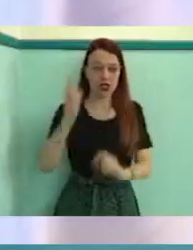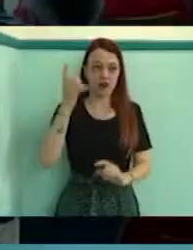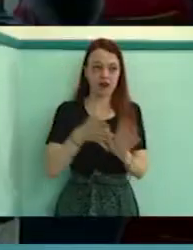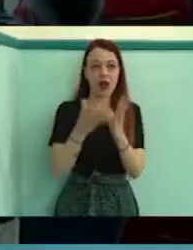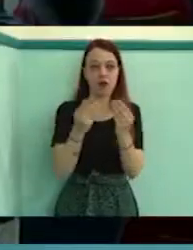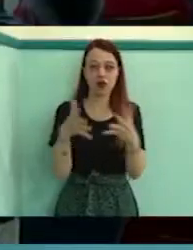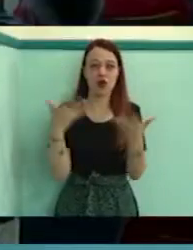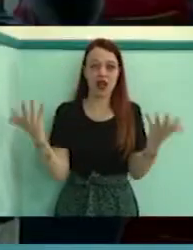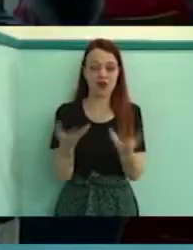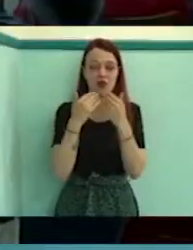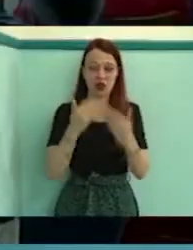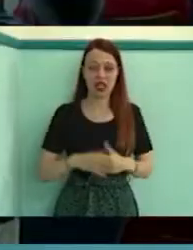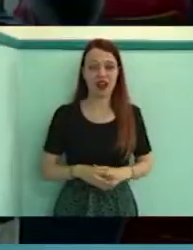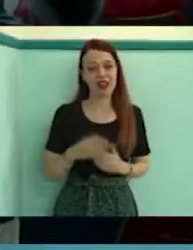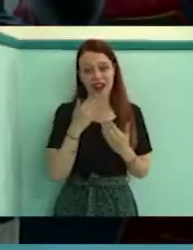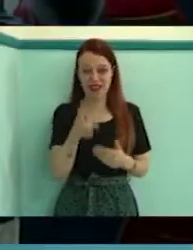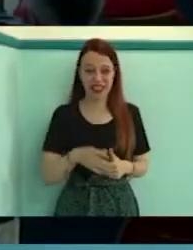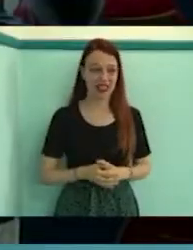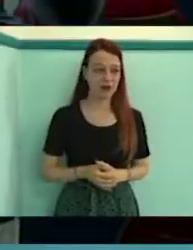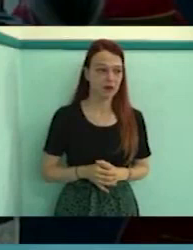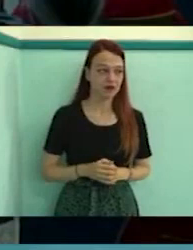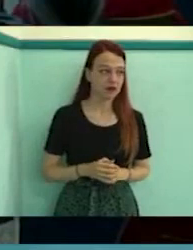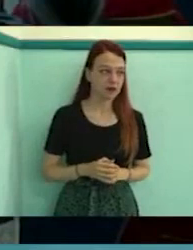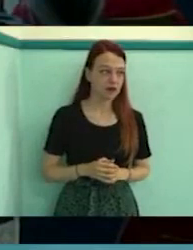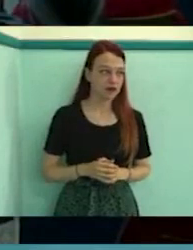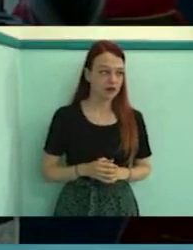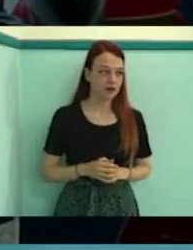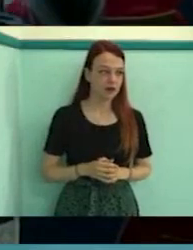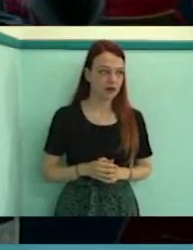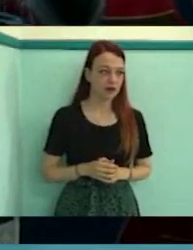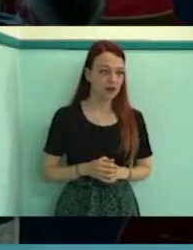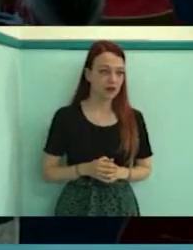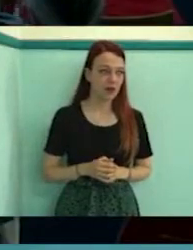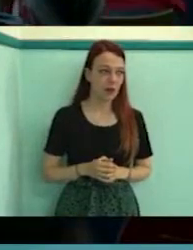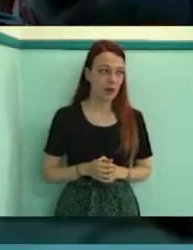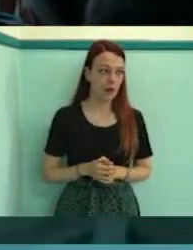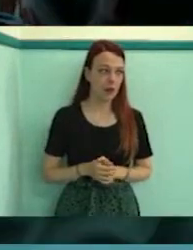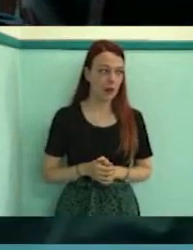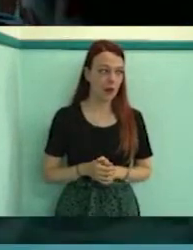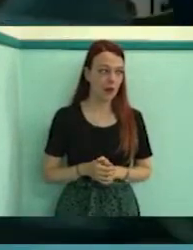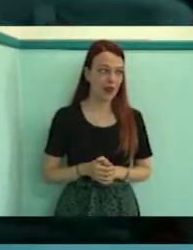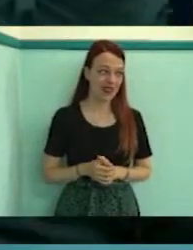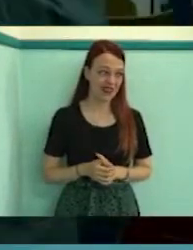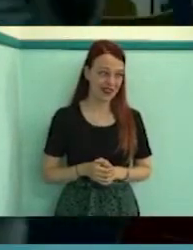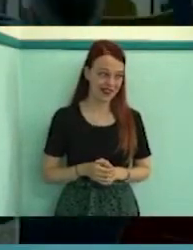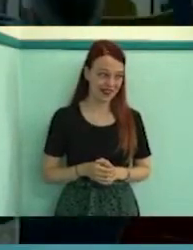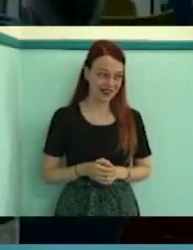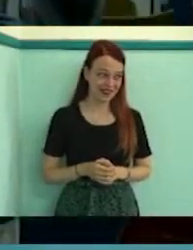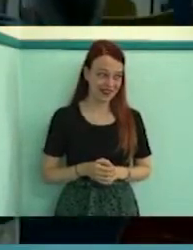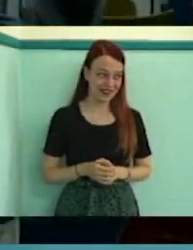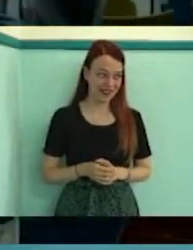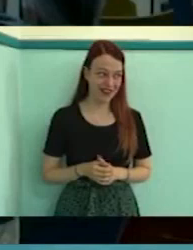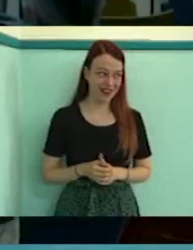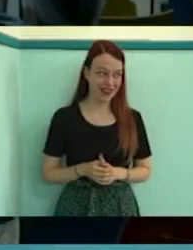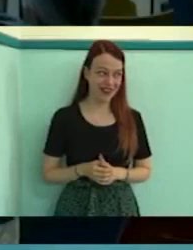ánimo a ti cariño alguien más te digo yo no te digo yo